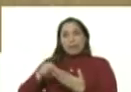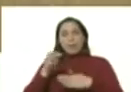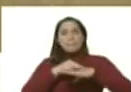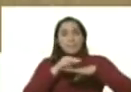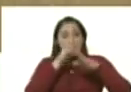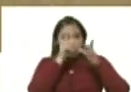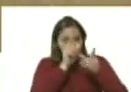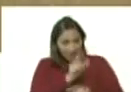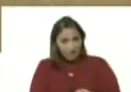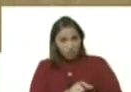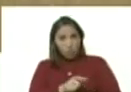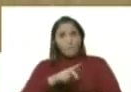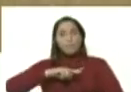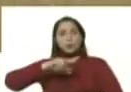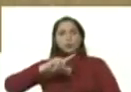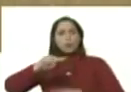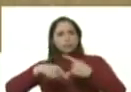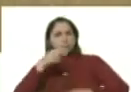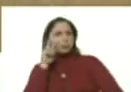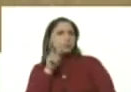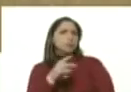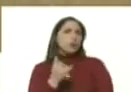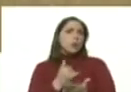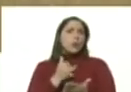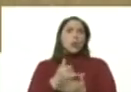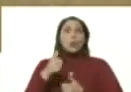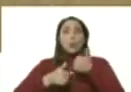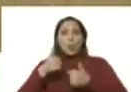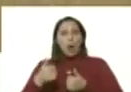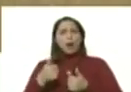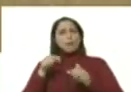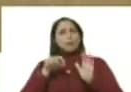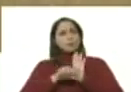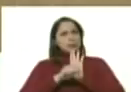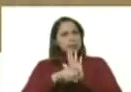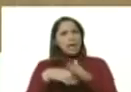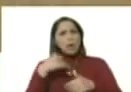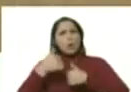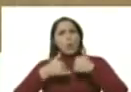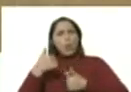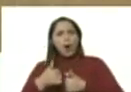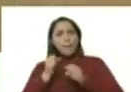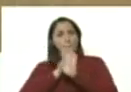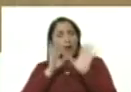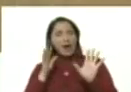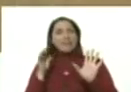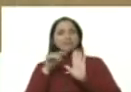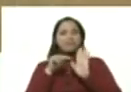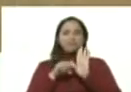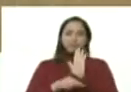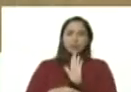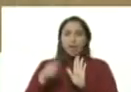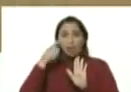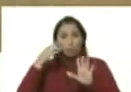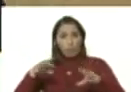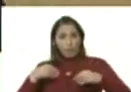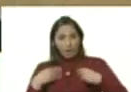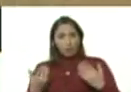de Portugal, que vamos a ver más adelante, son señales claras. ¿Recuerdan ustedes las medidas que tomaron estos gobiernos